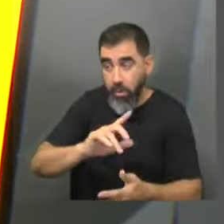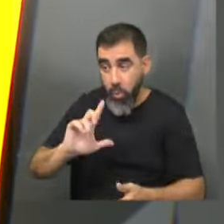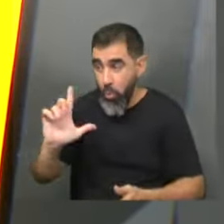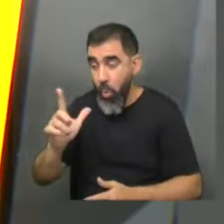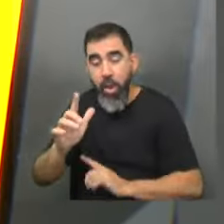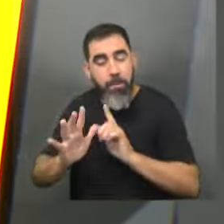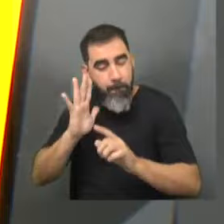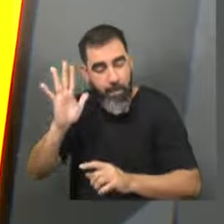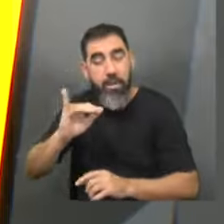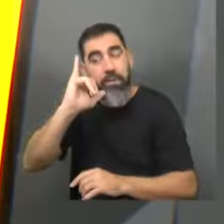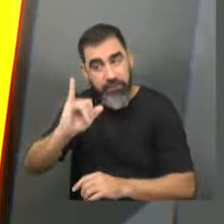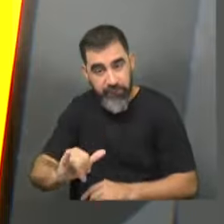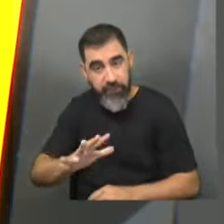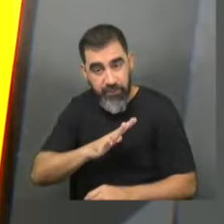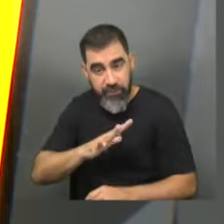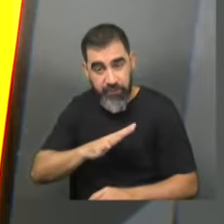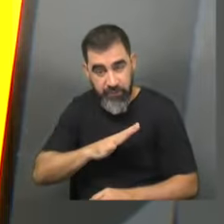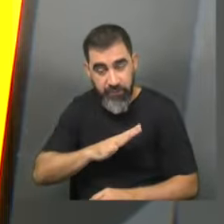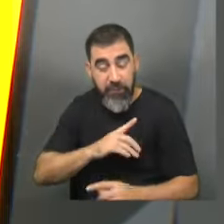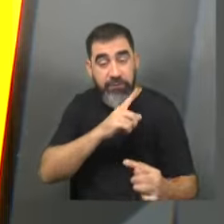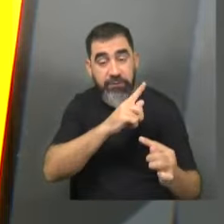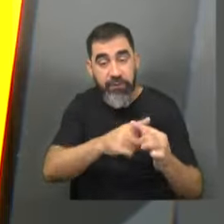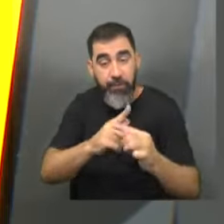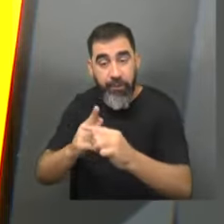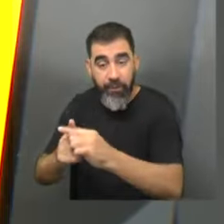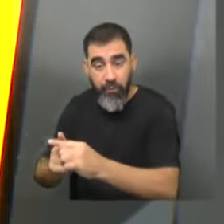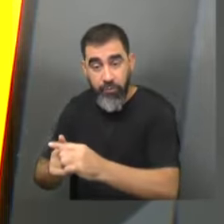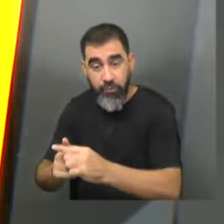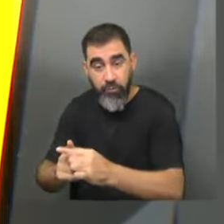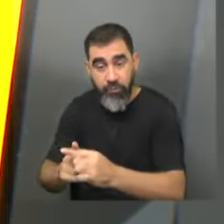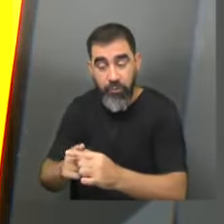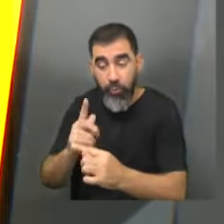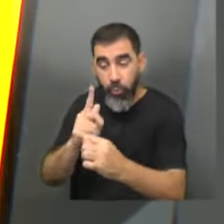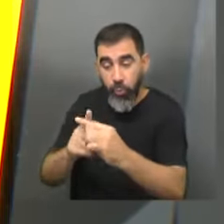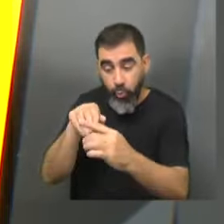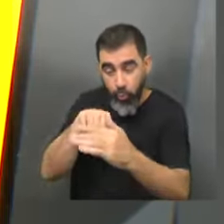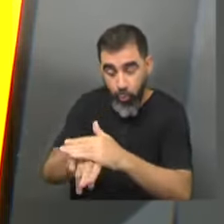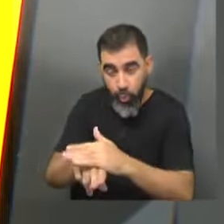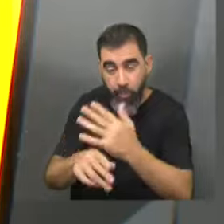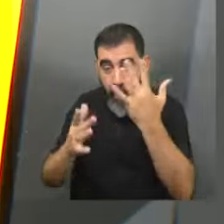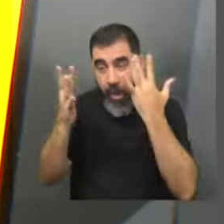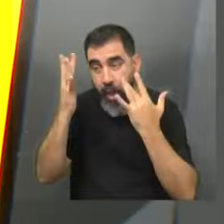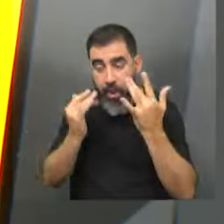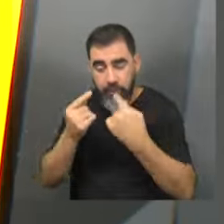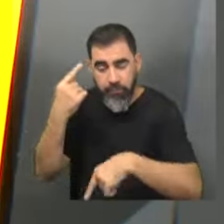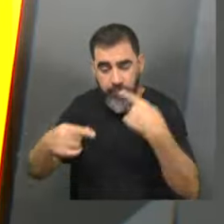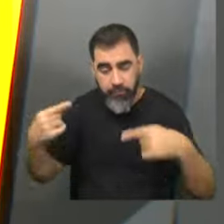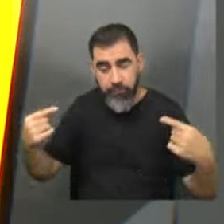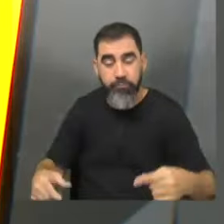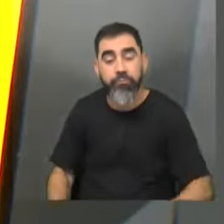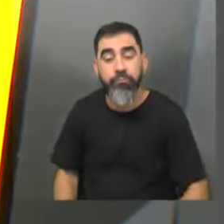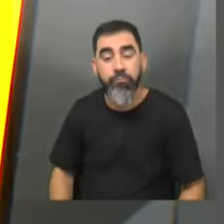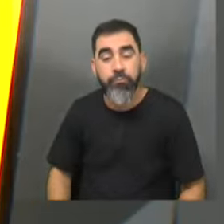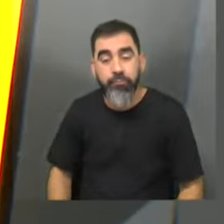a la ciencia, y en este caso, obviamente, en el cementerio podemos ver tumbas, podemos ver arte, podemos ver un montón de expresiones